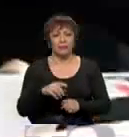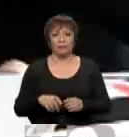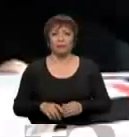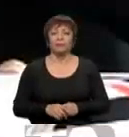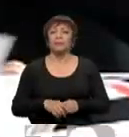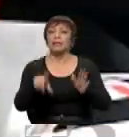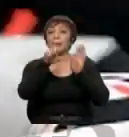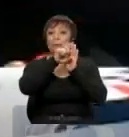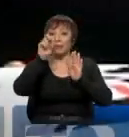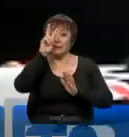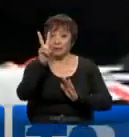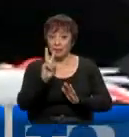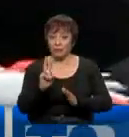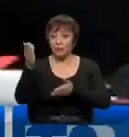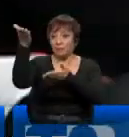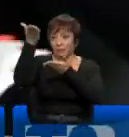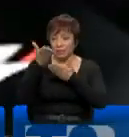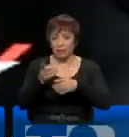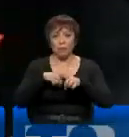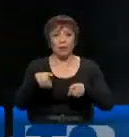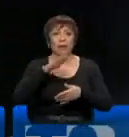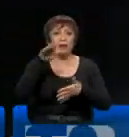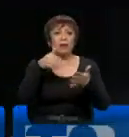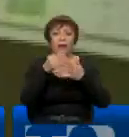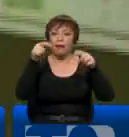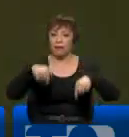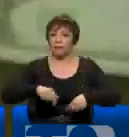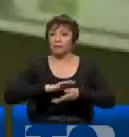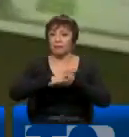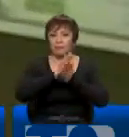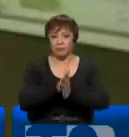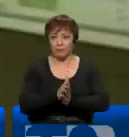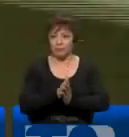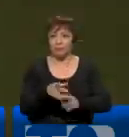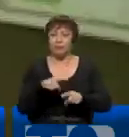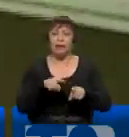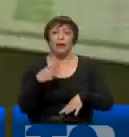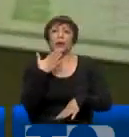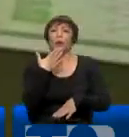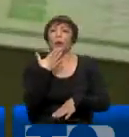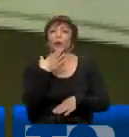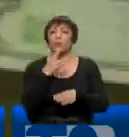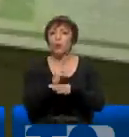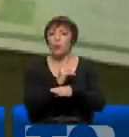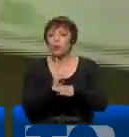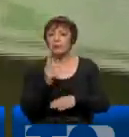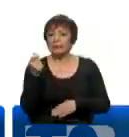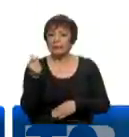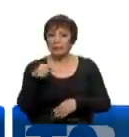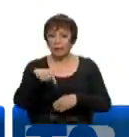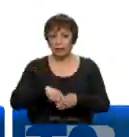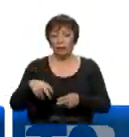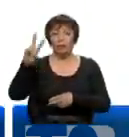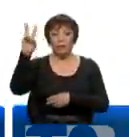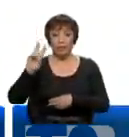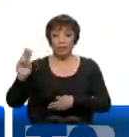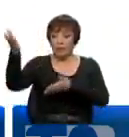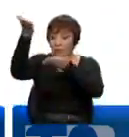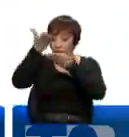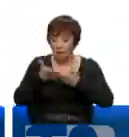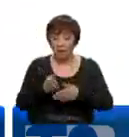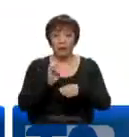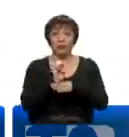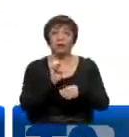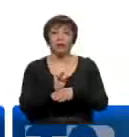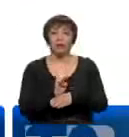venezuela que finalmente nunca llegaban a su destino pero como se lavaba el dinero de venezuela en ecuador la fuente reseña